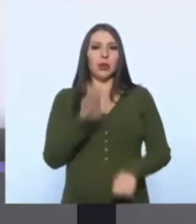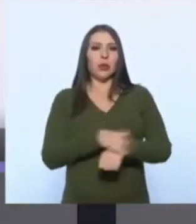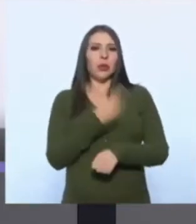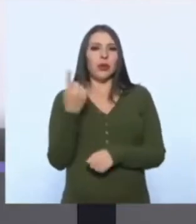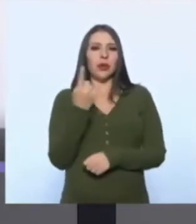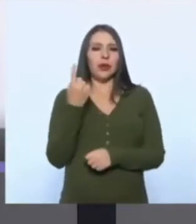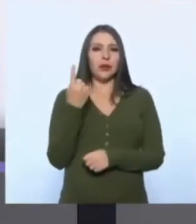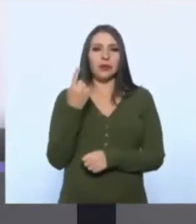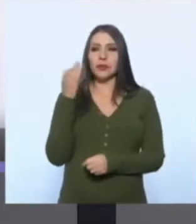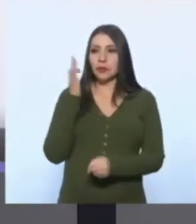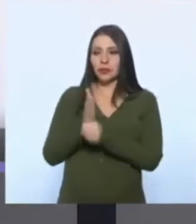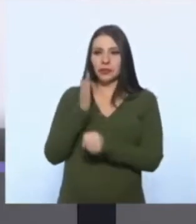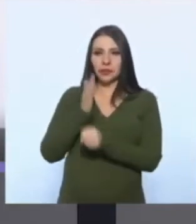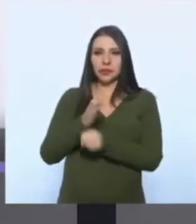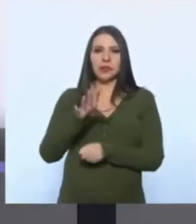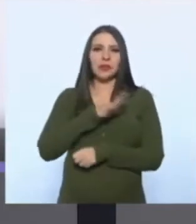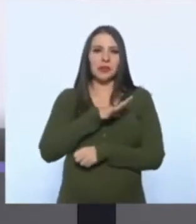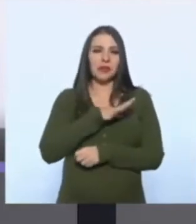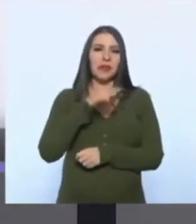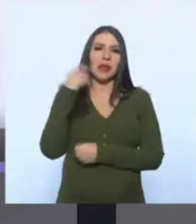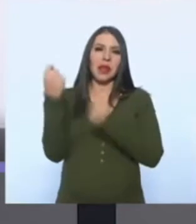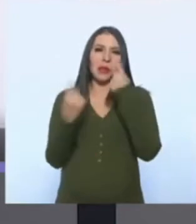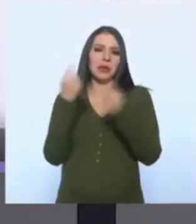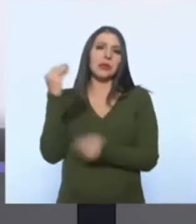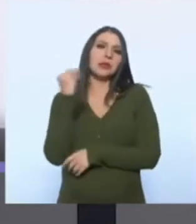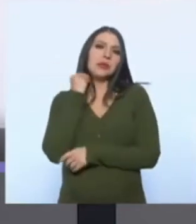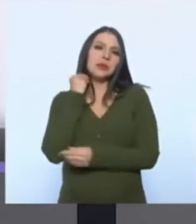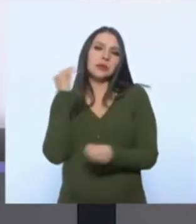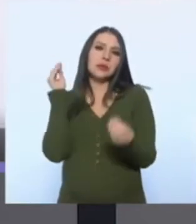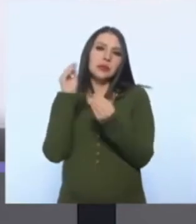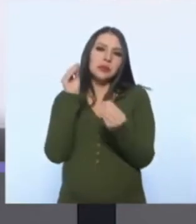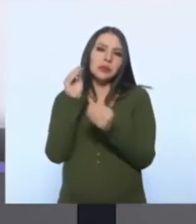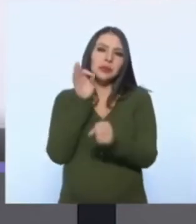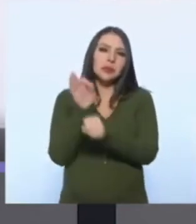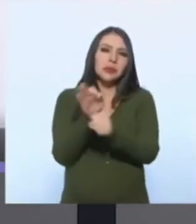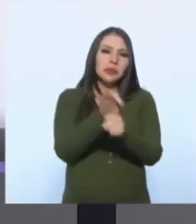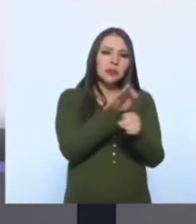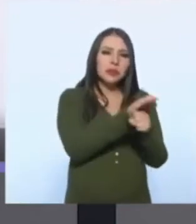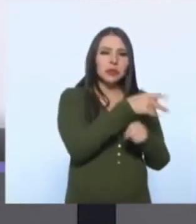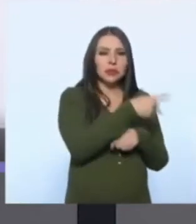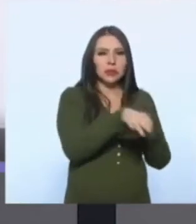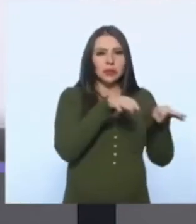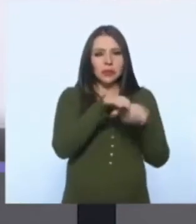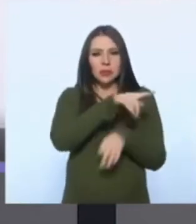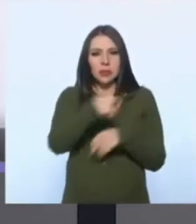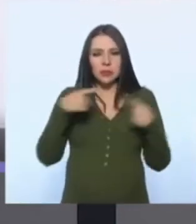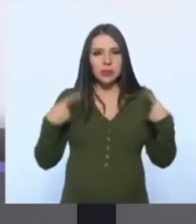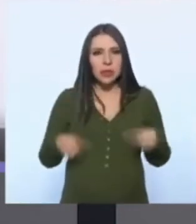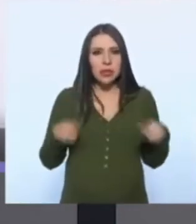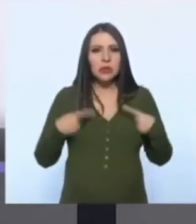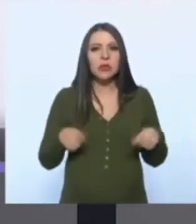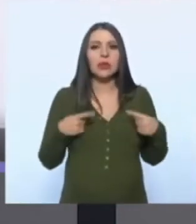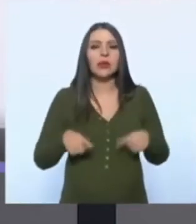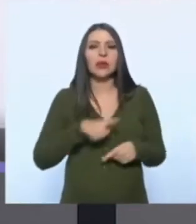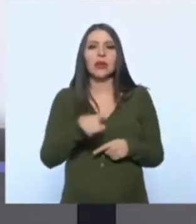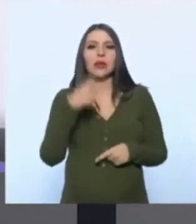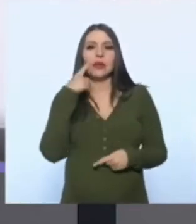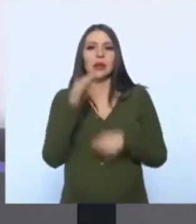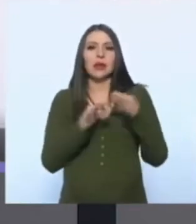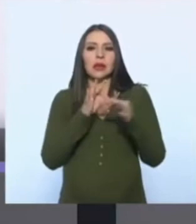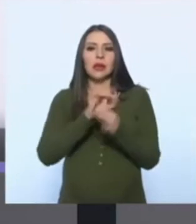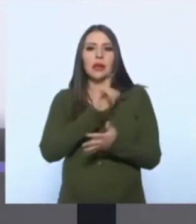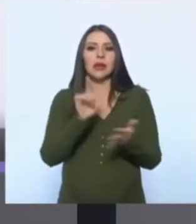están ayudando ahorita a perfeccionar esta ley, que son los que la utilizan. Entonces están viéndole